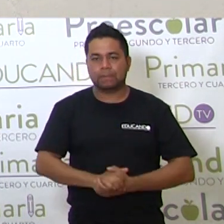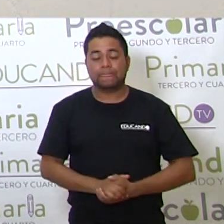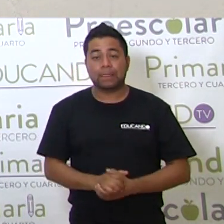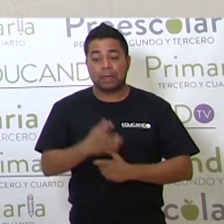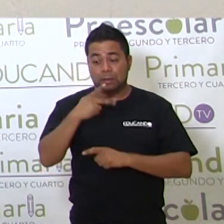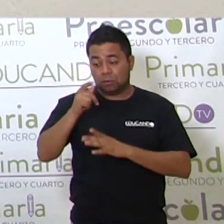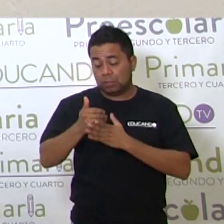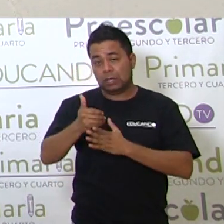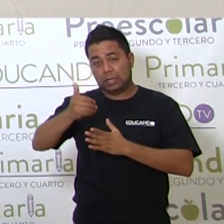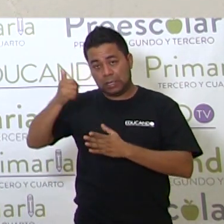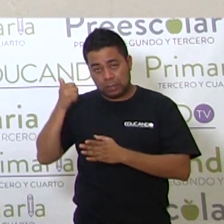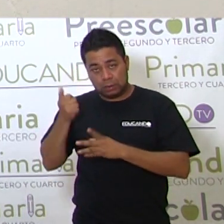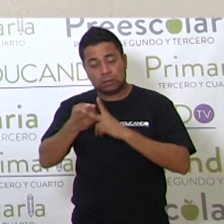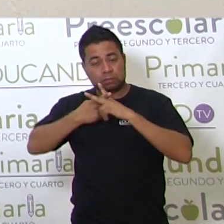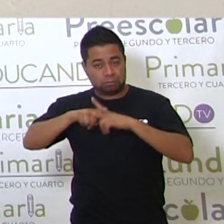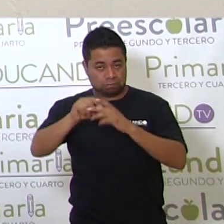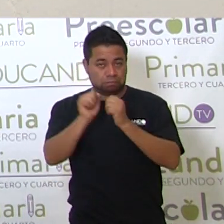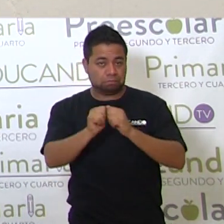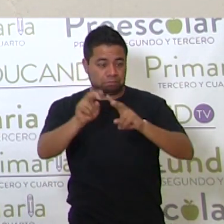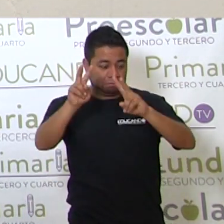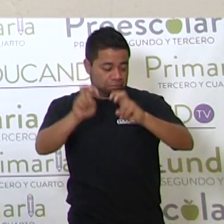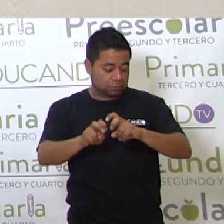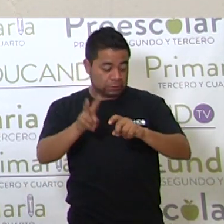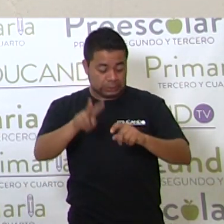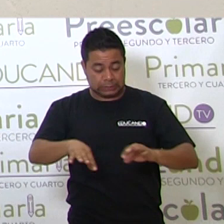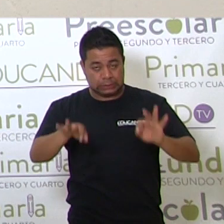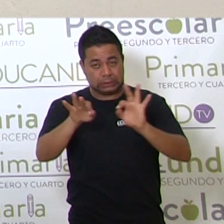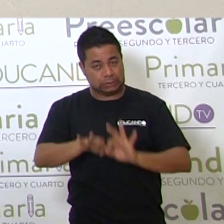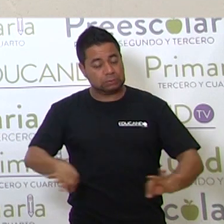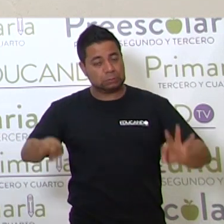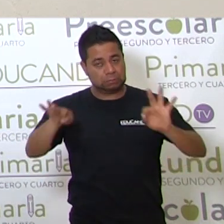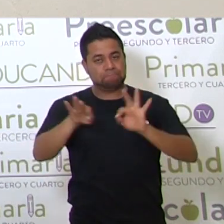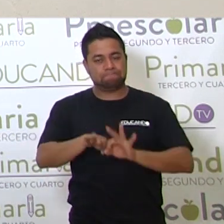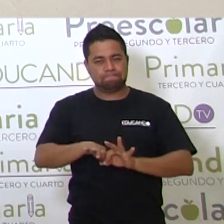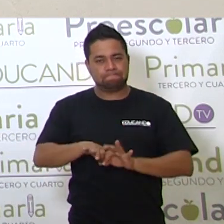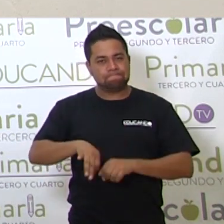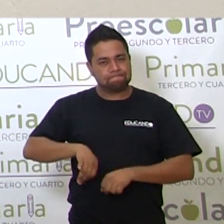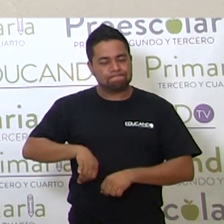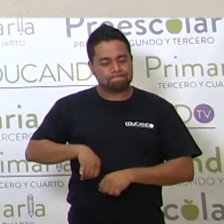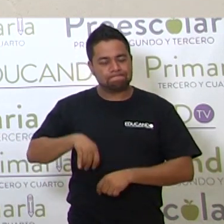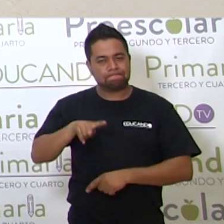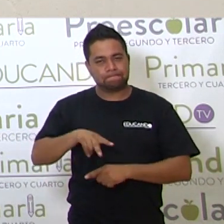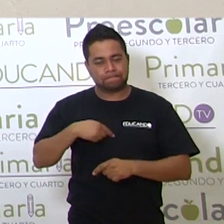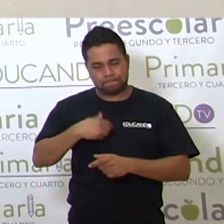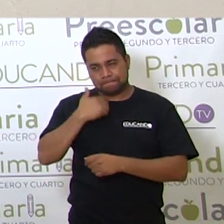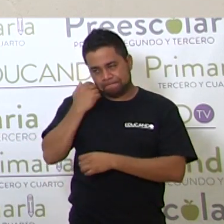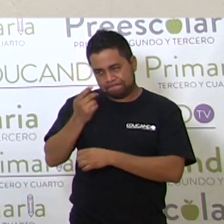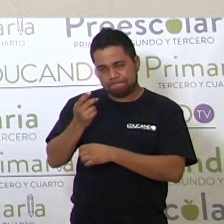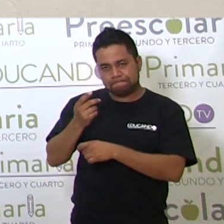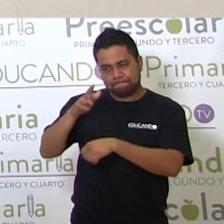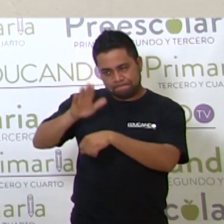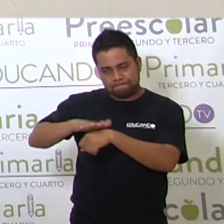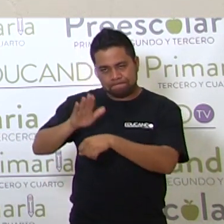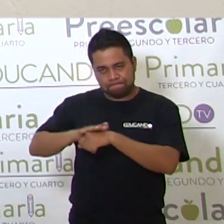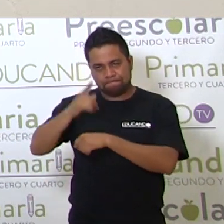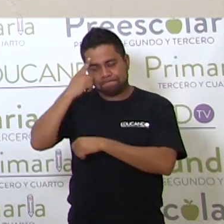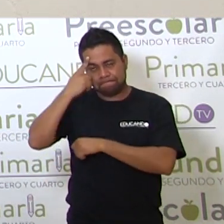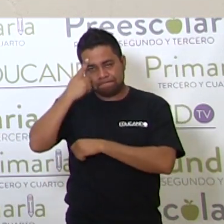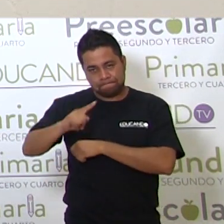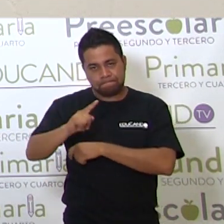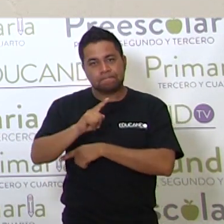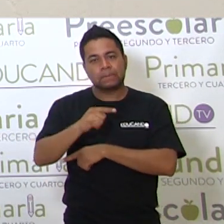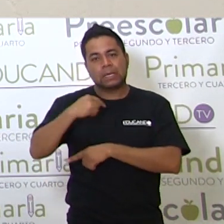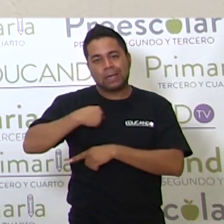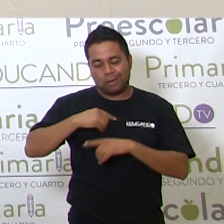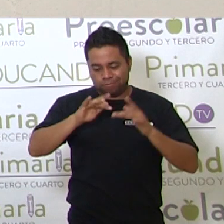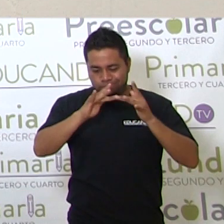Pero antes de abordar este tema tan interesante, quiero primero invitarlos a que nos visiten a todas